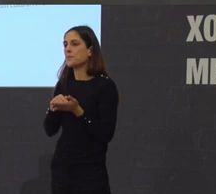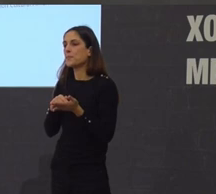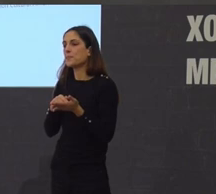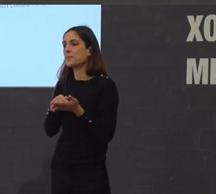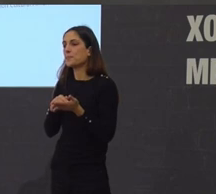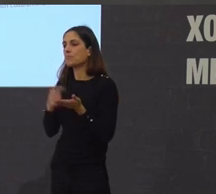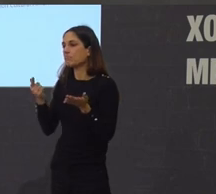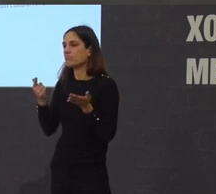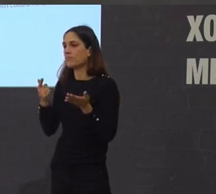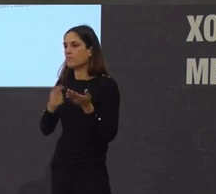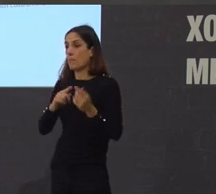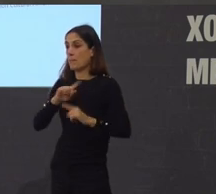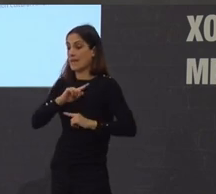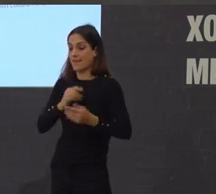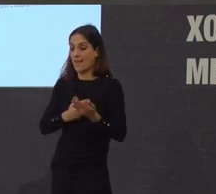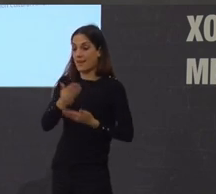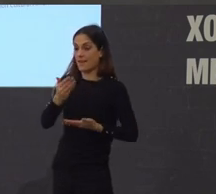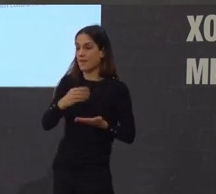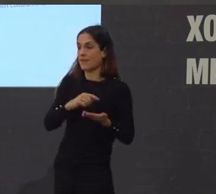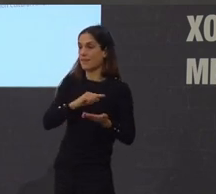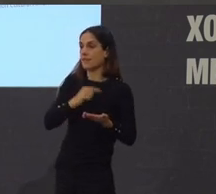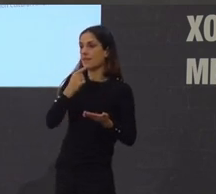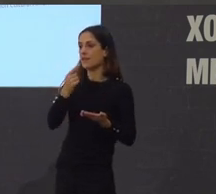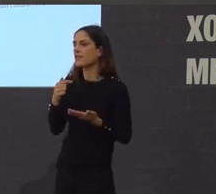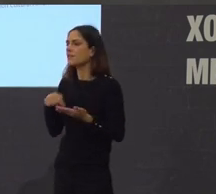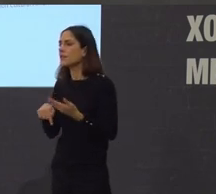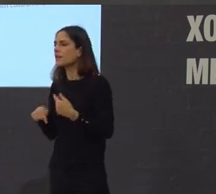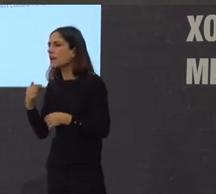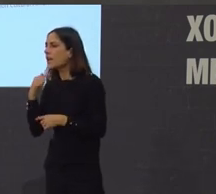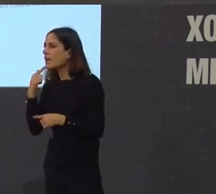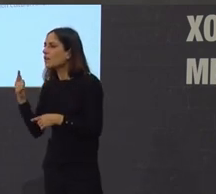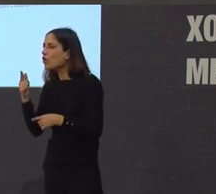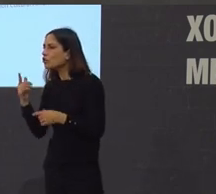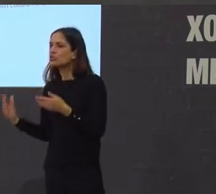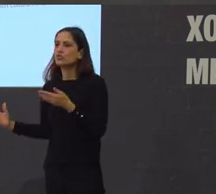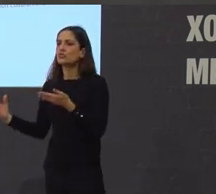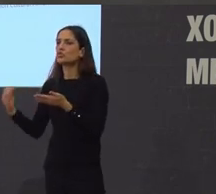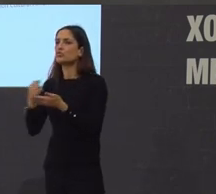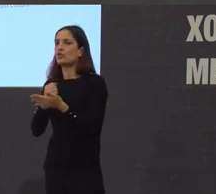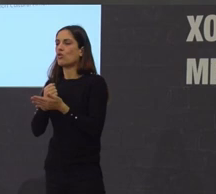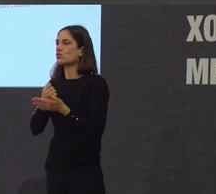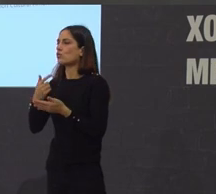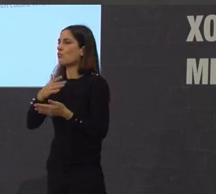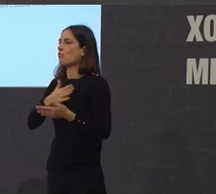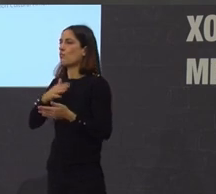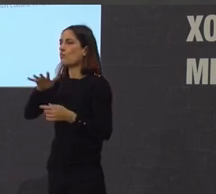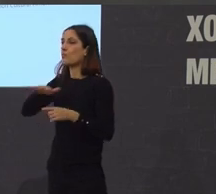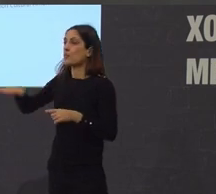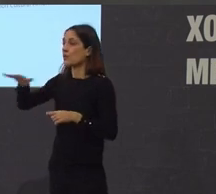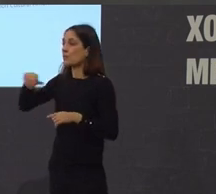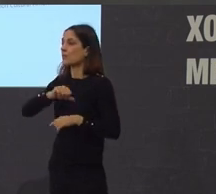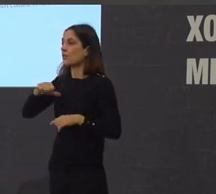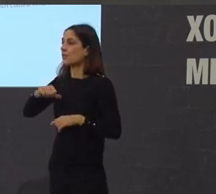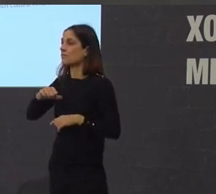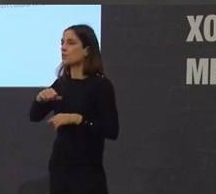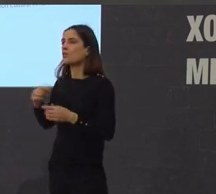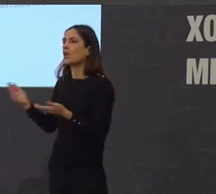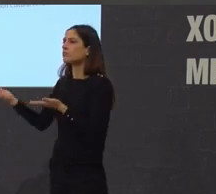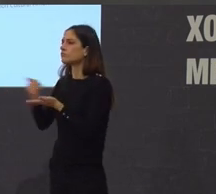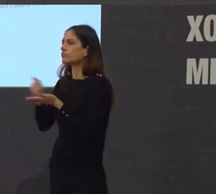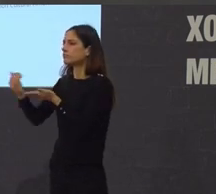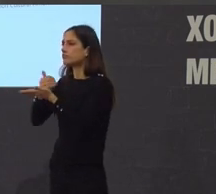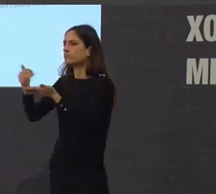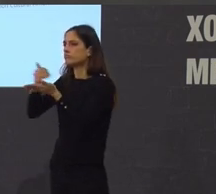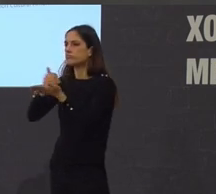en una causa militar y le dijo al vicente que se apoderase de todos los terrenos de propiedad particular que le hiciese falta para hacer la carretera